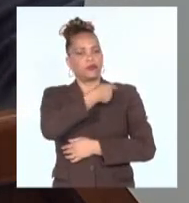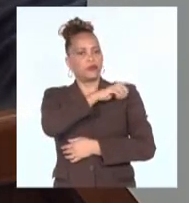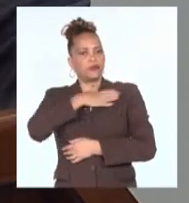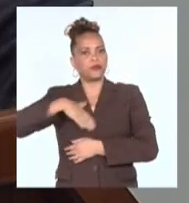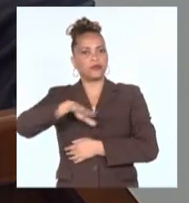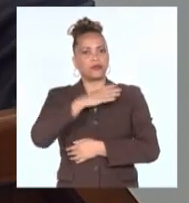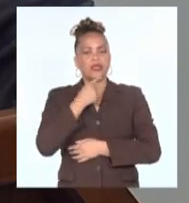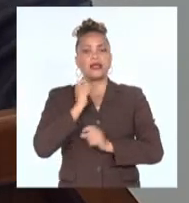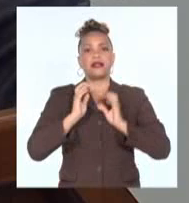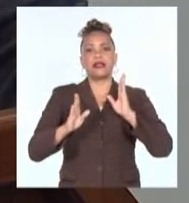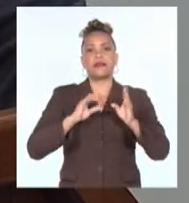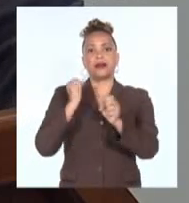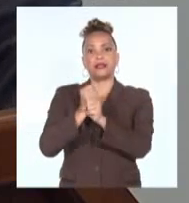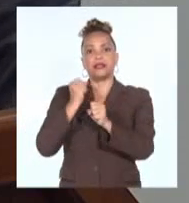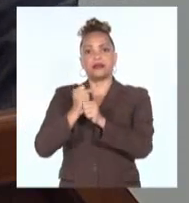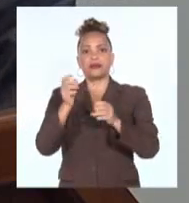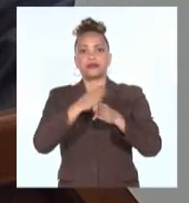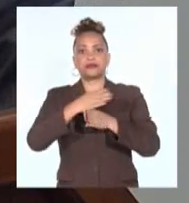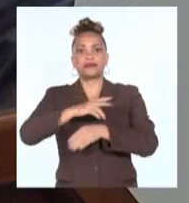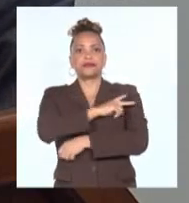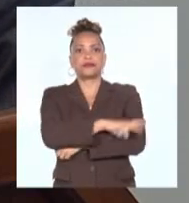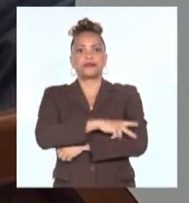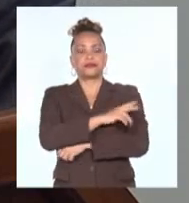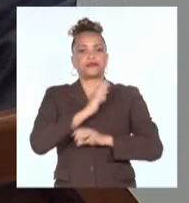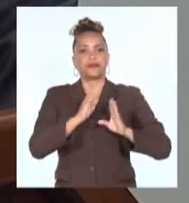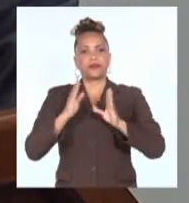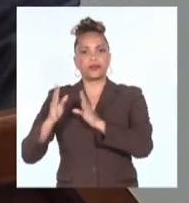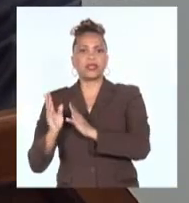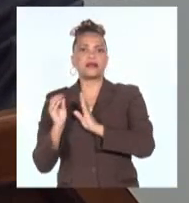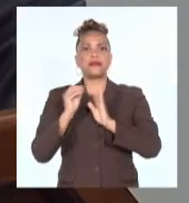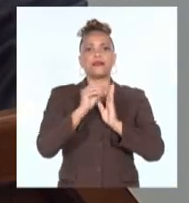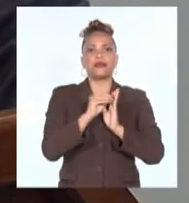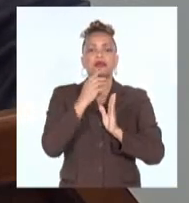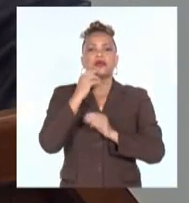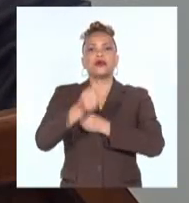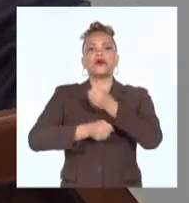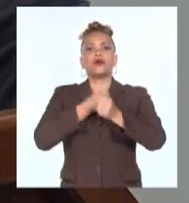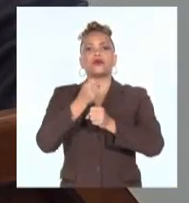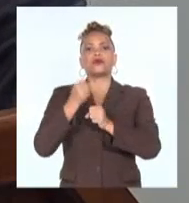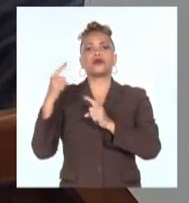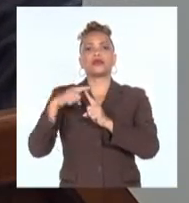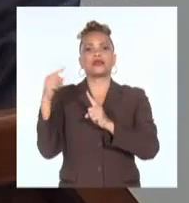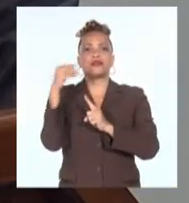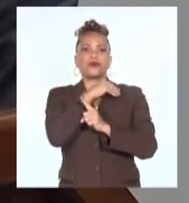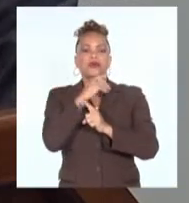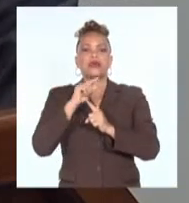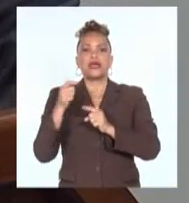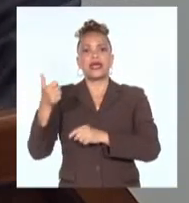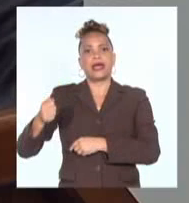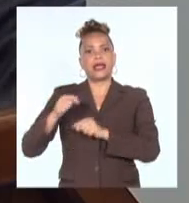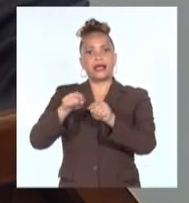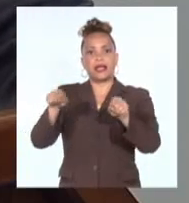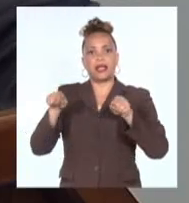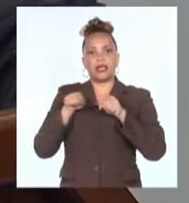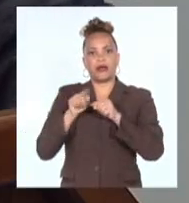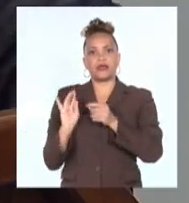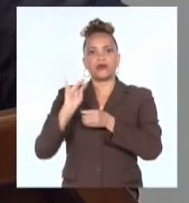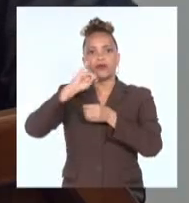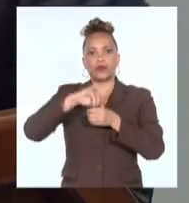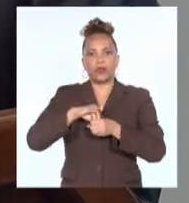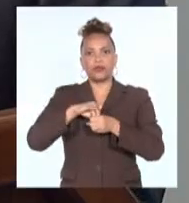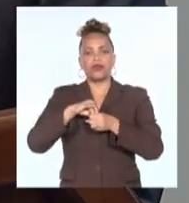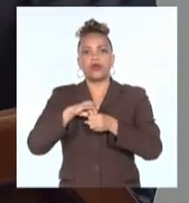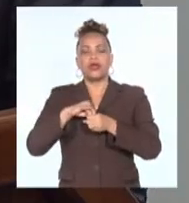de trabajo multisectorial en Guatemala, se ha implementado la utilización de la tecnología en el aula, incluyendo la instalación de paneles